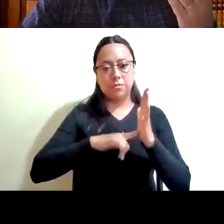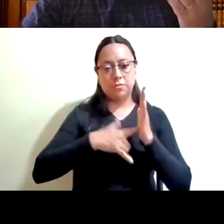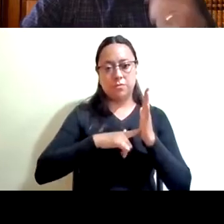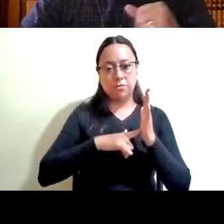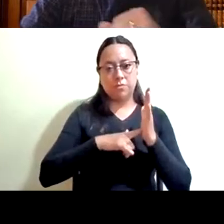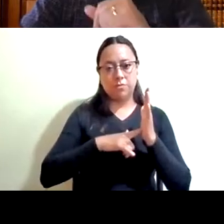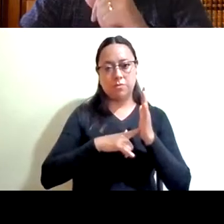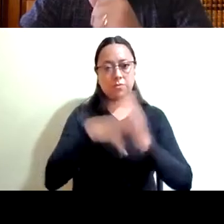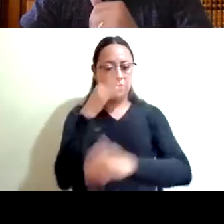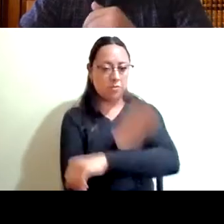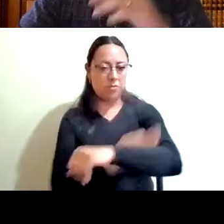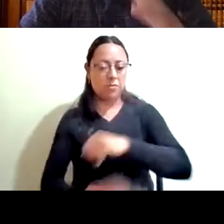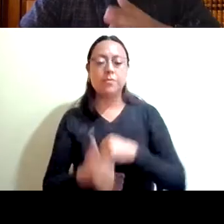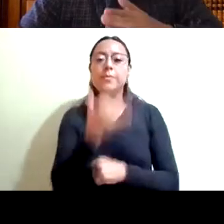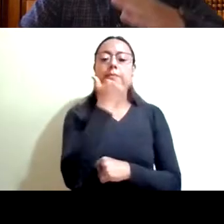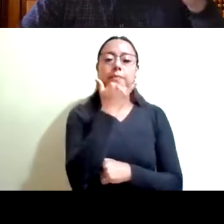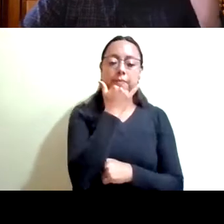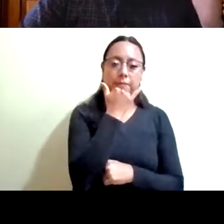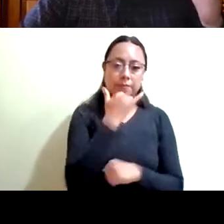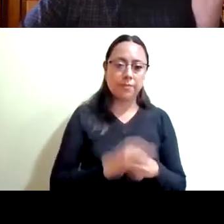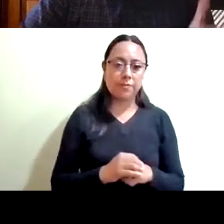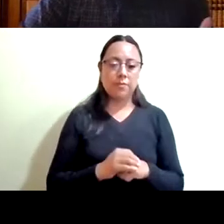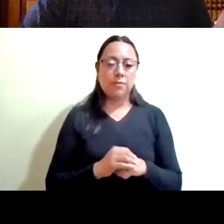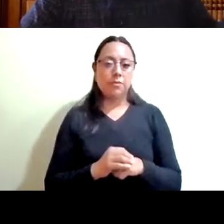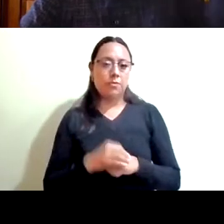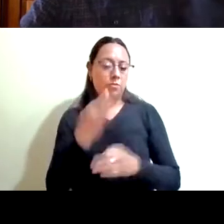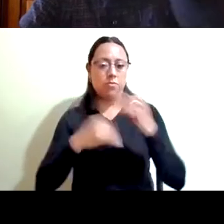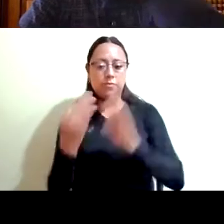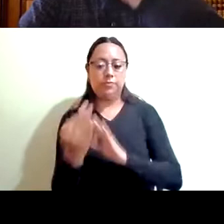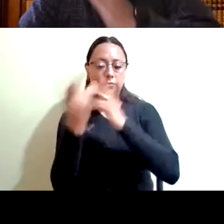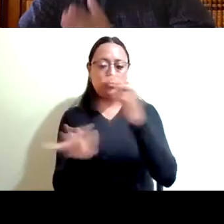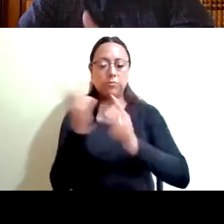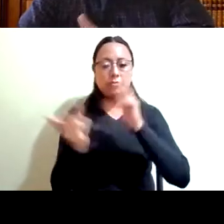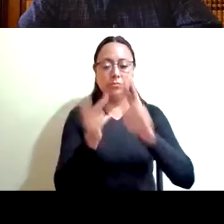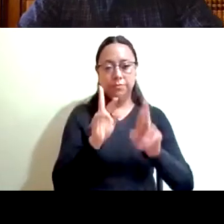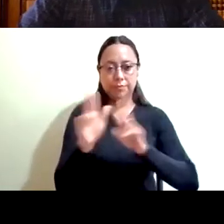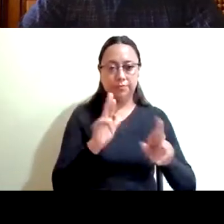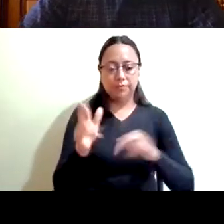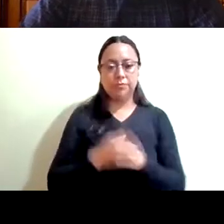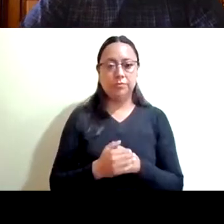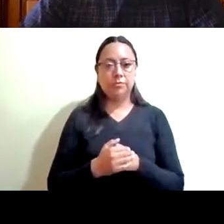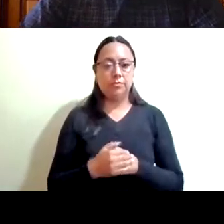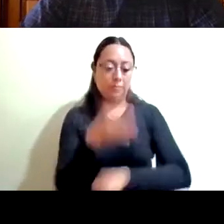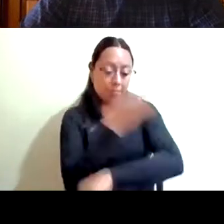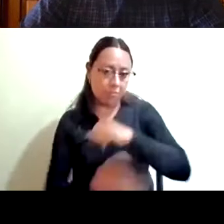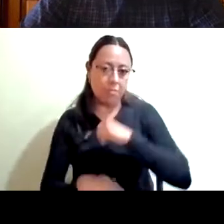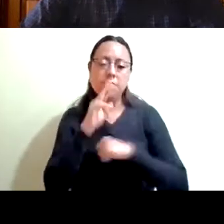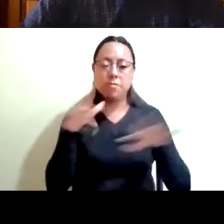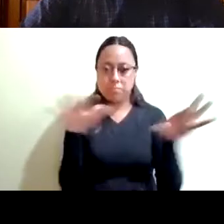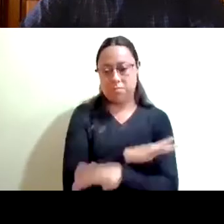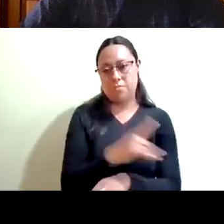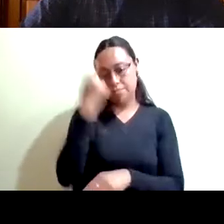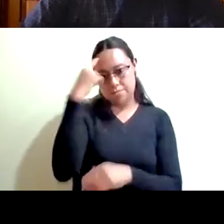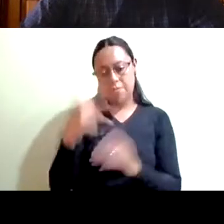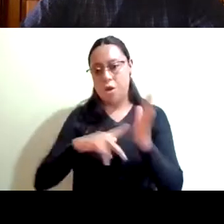horario, las comparecencias vespertinas que se realicen más bien en un horario matutino y se incluye además a